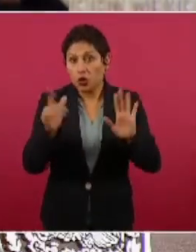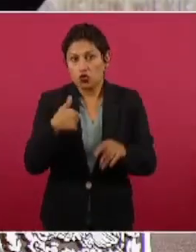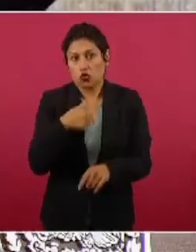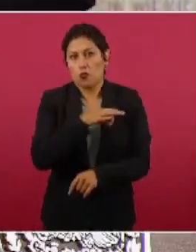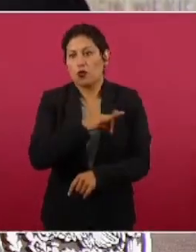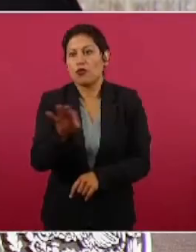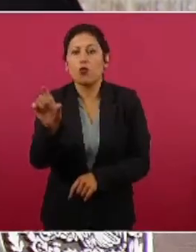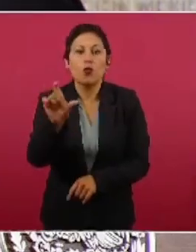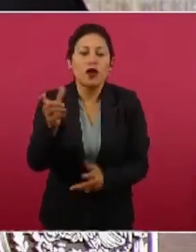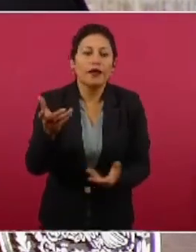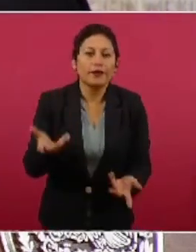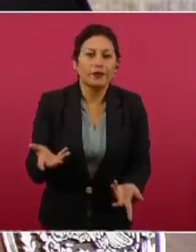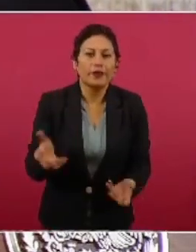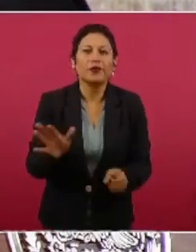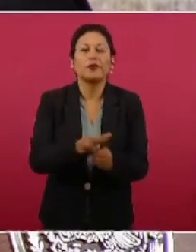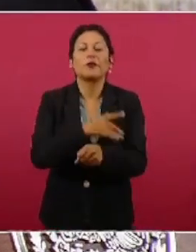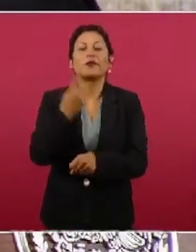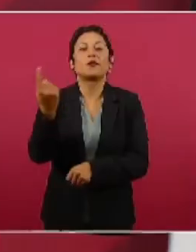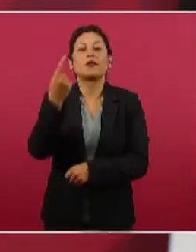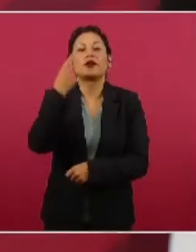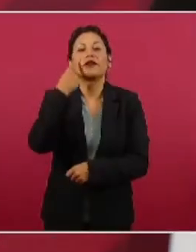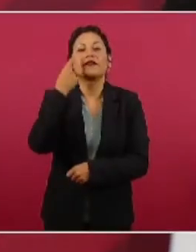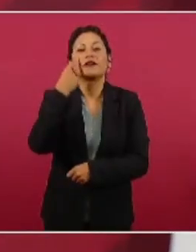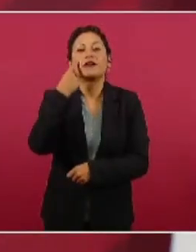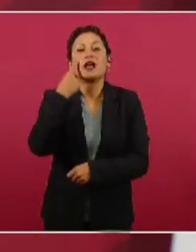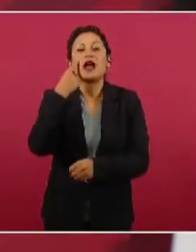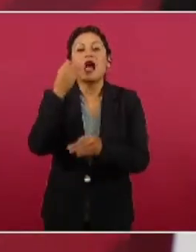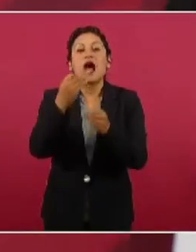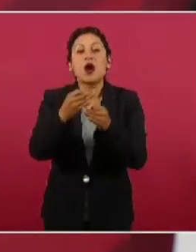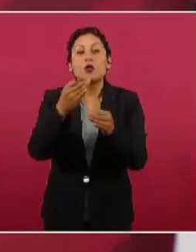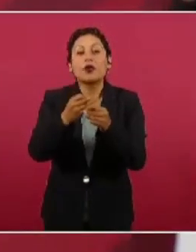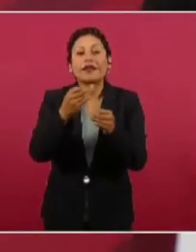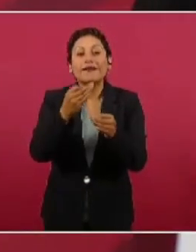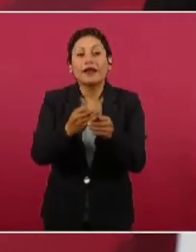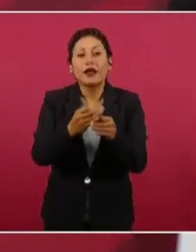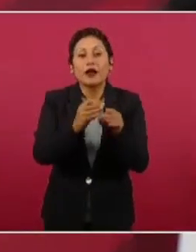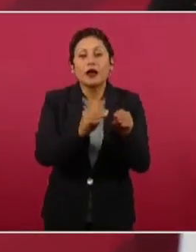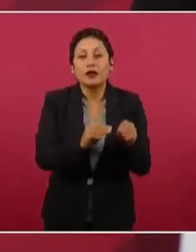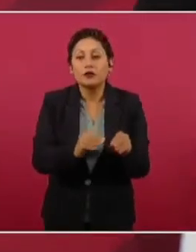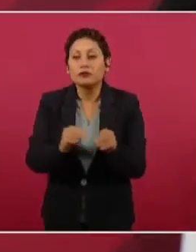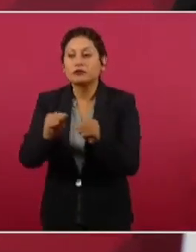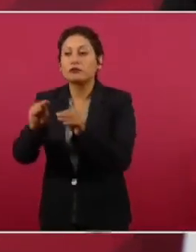ahí se están mudando poco a poco.